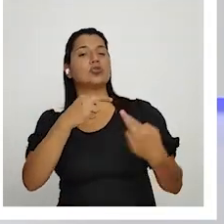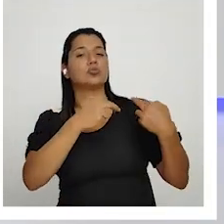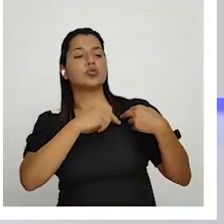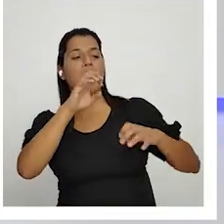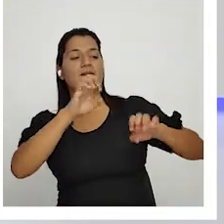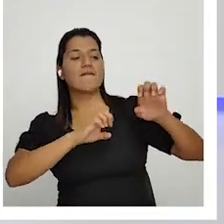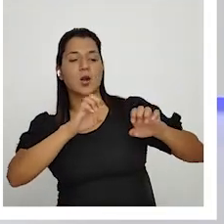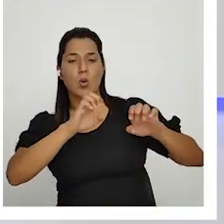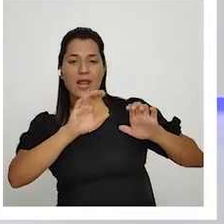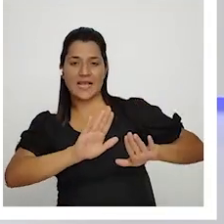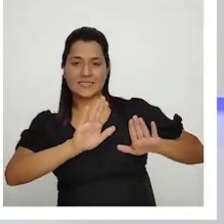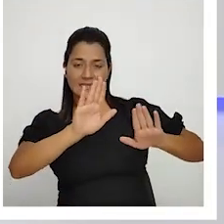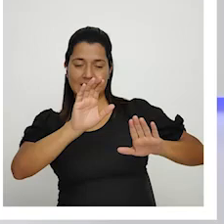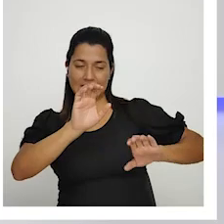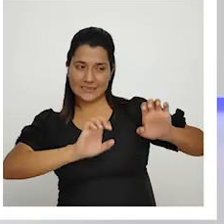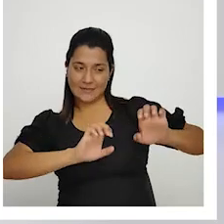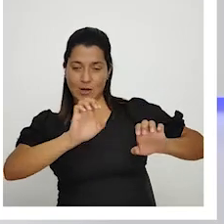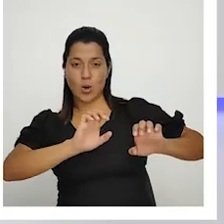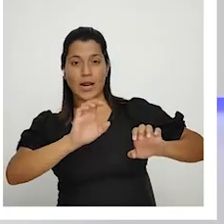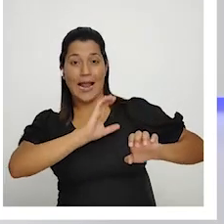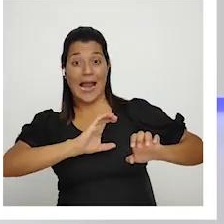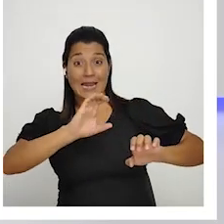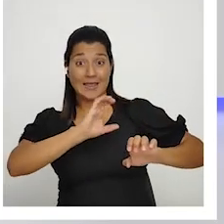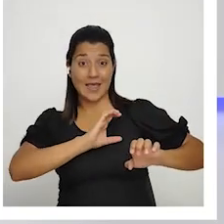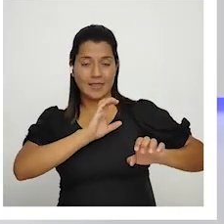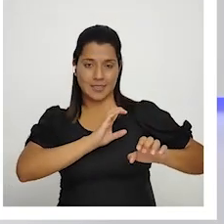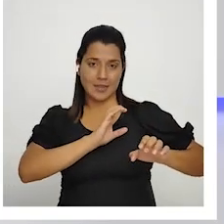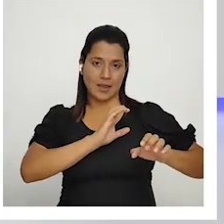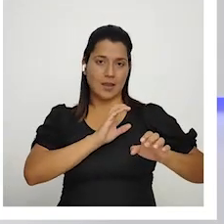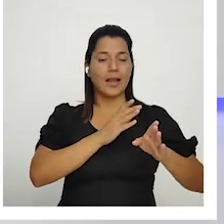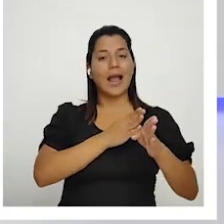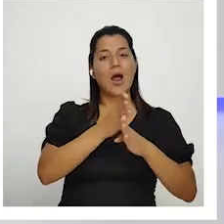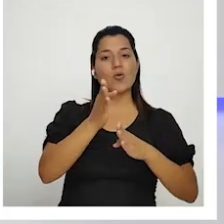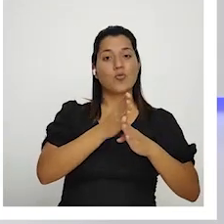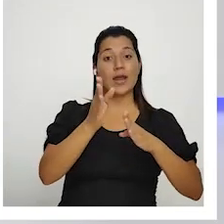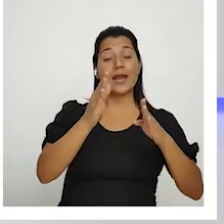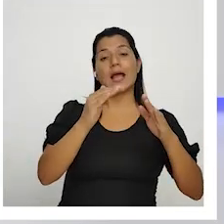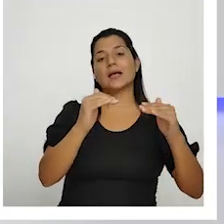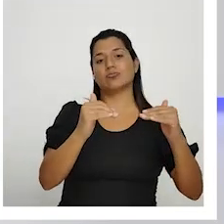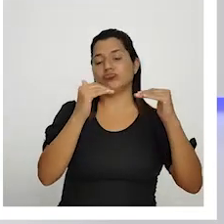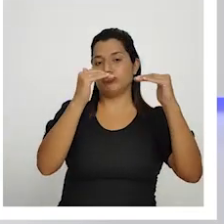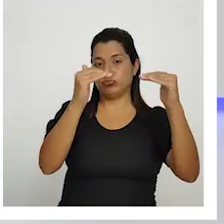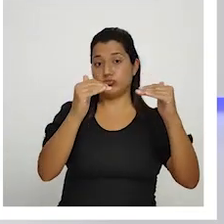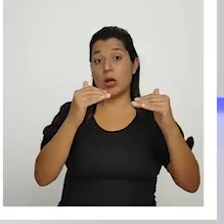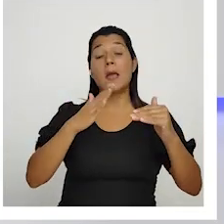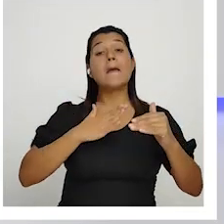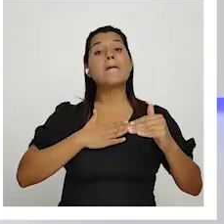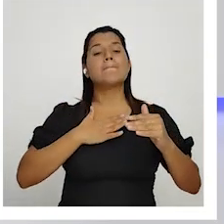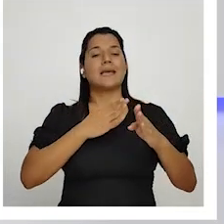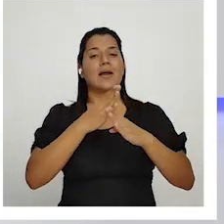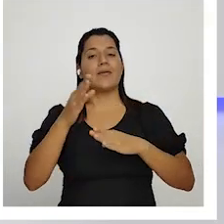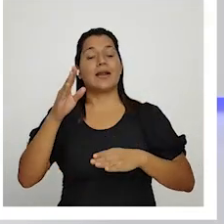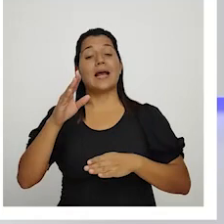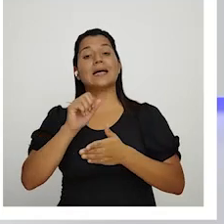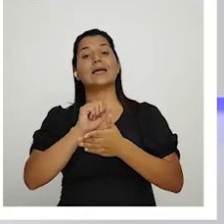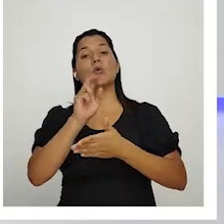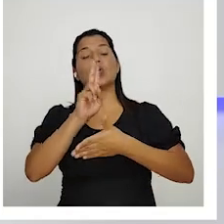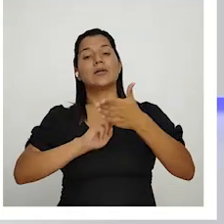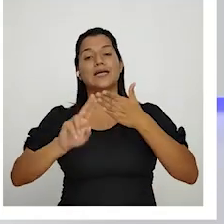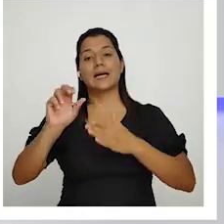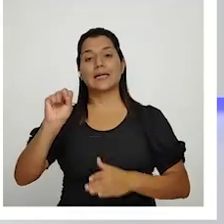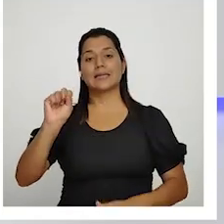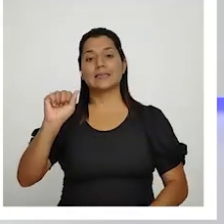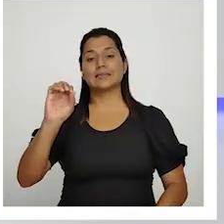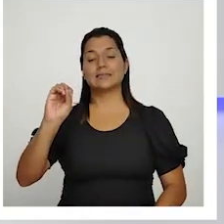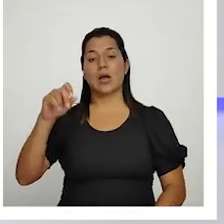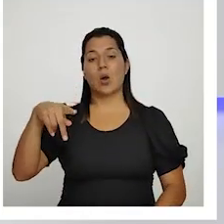programas de posgrado. En este caso, el mío, que era el de la Universidad de São Paulo, como lo dije, postula una tesis de todas